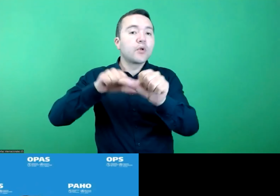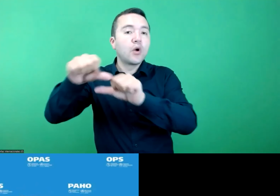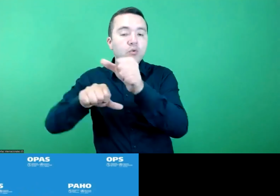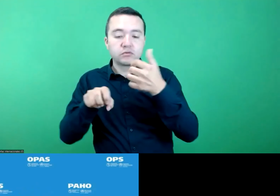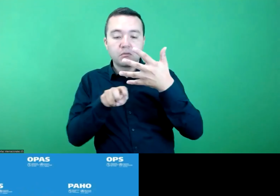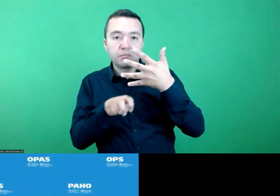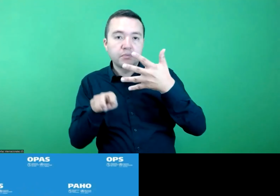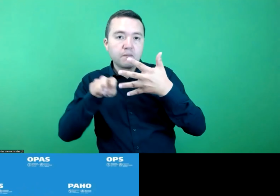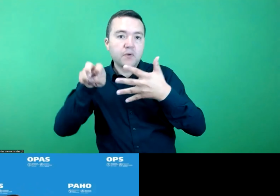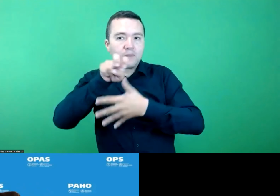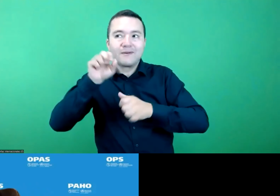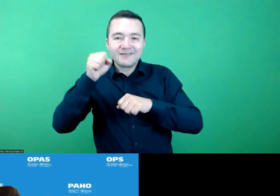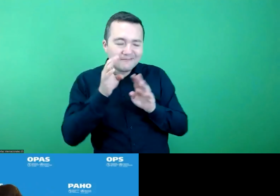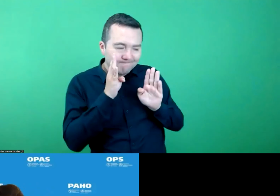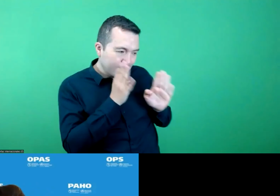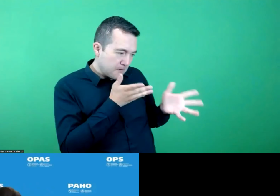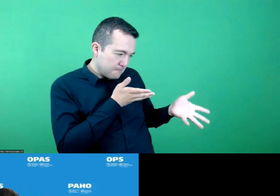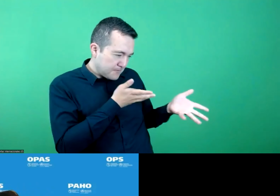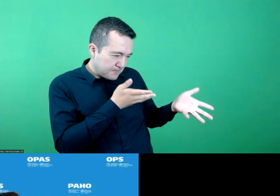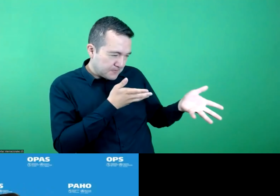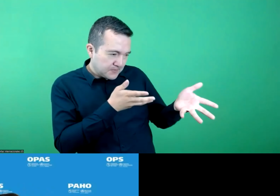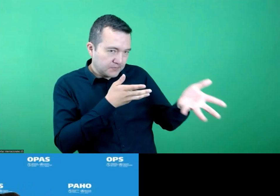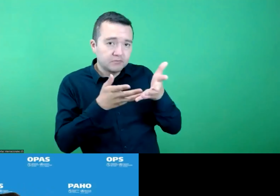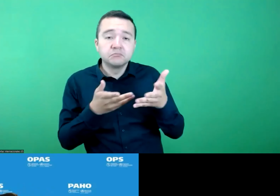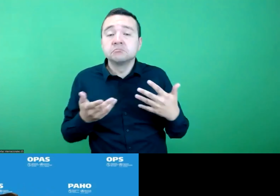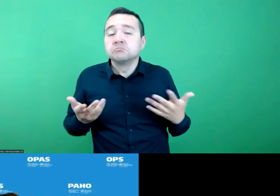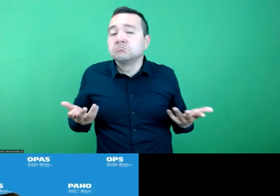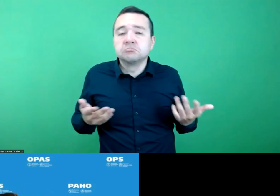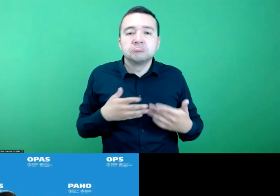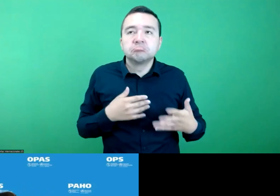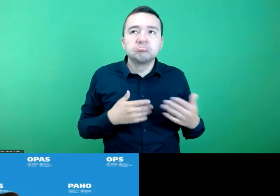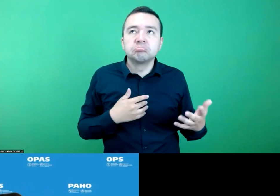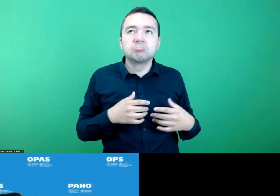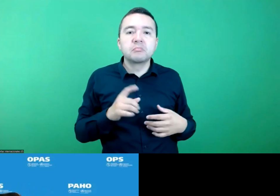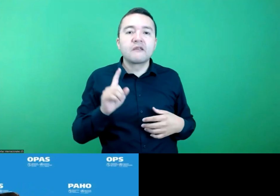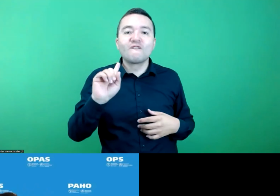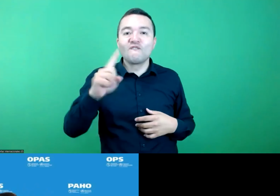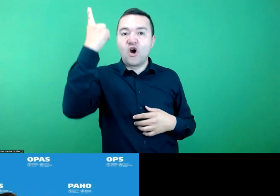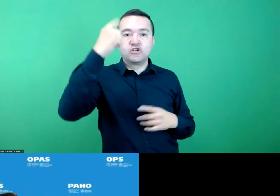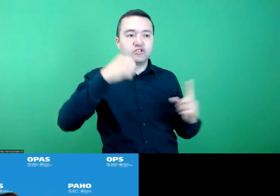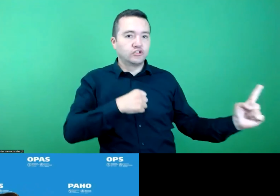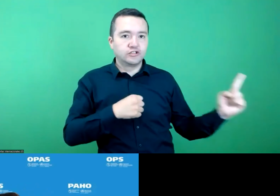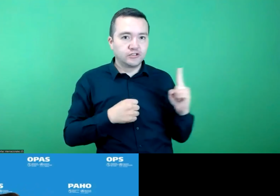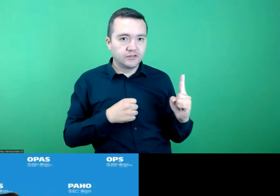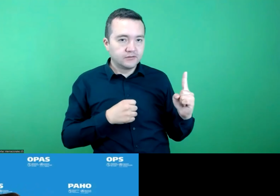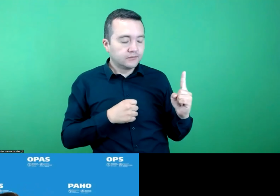sea un diagnóstico inicial, que uno puede estar